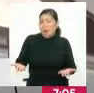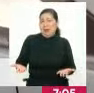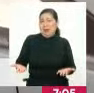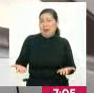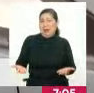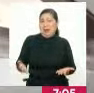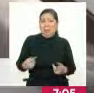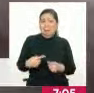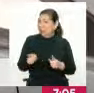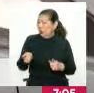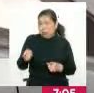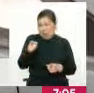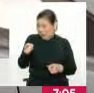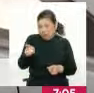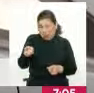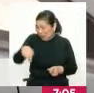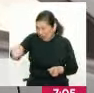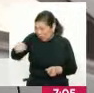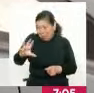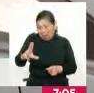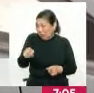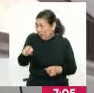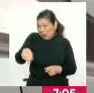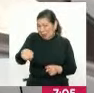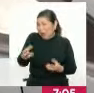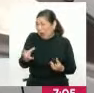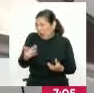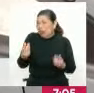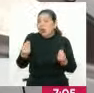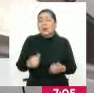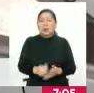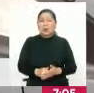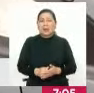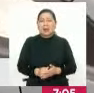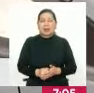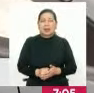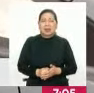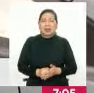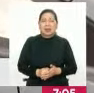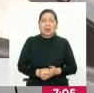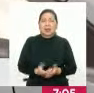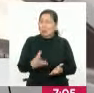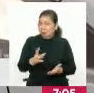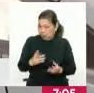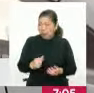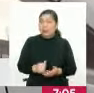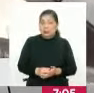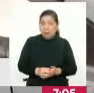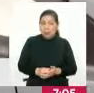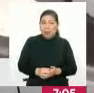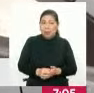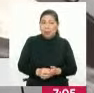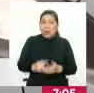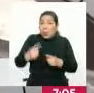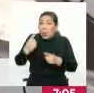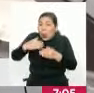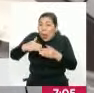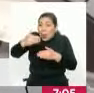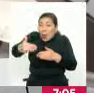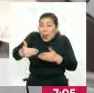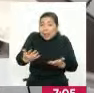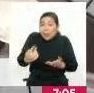apoyan a los rateros, porque estos son rateros. Otra cosa no puede ser. ¿Por qué considera que es un robo? Señorita, porque yo voy a una cuadra